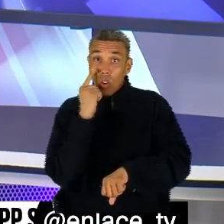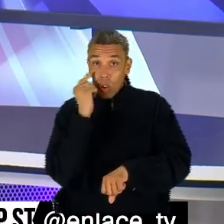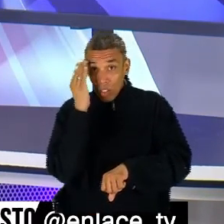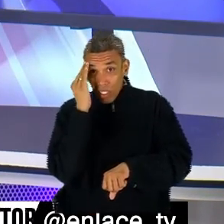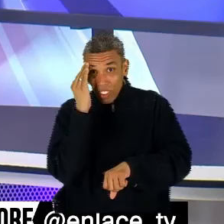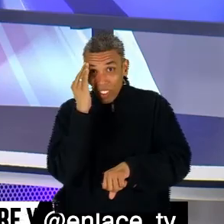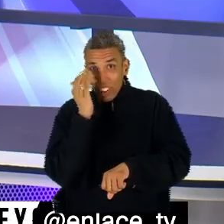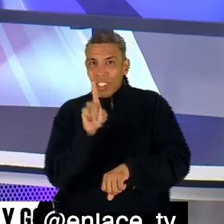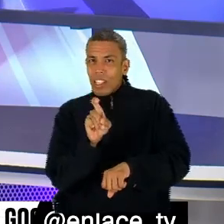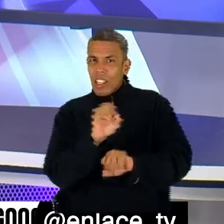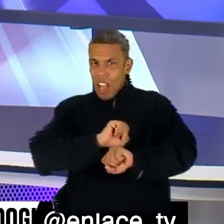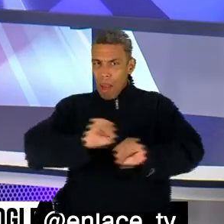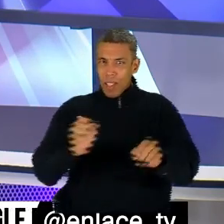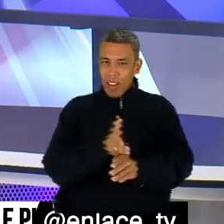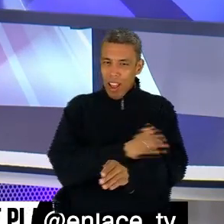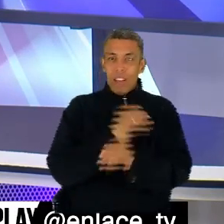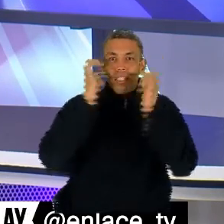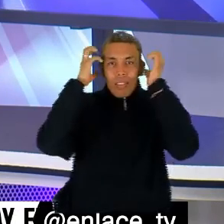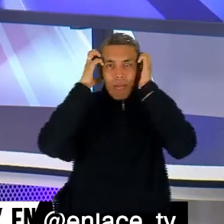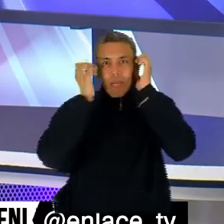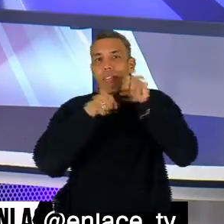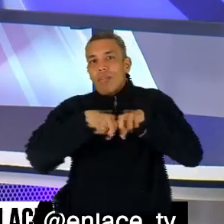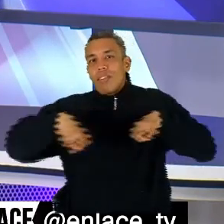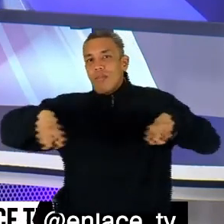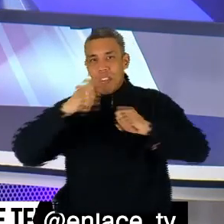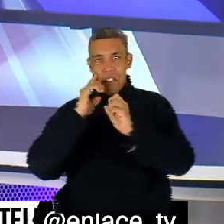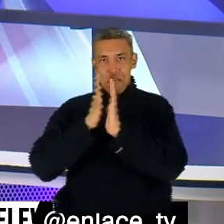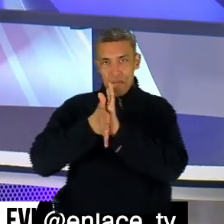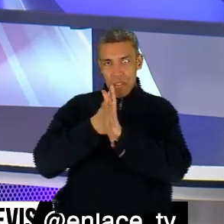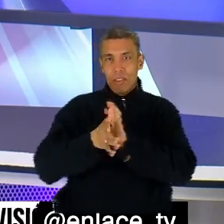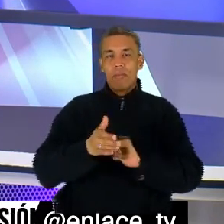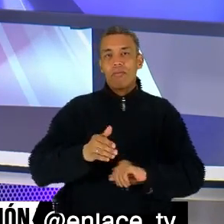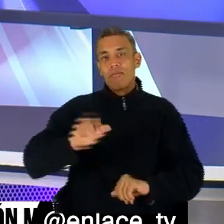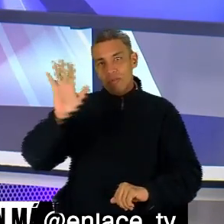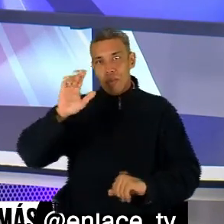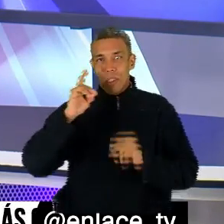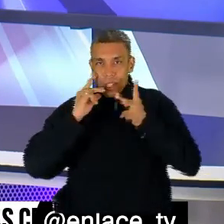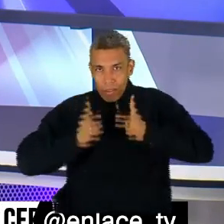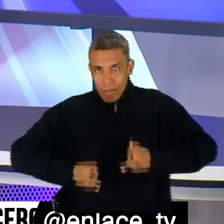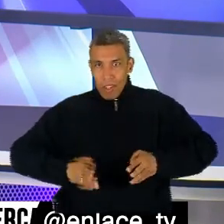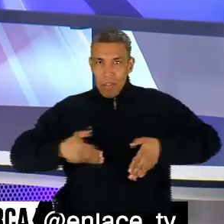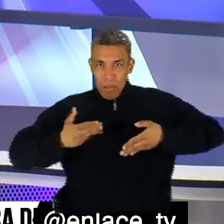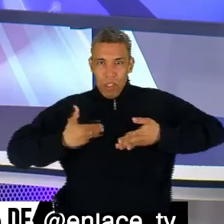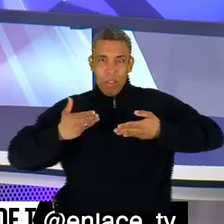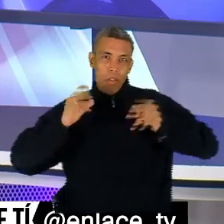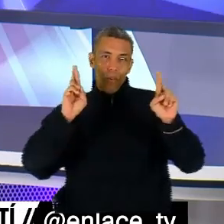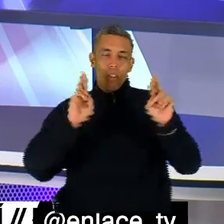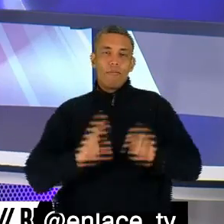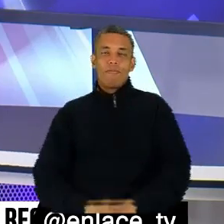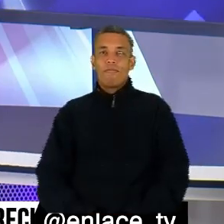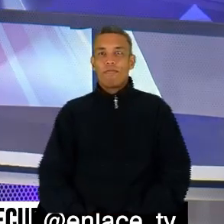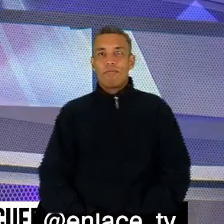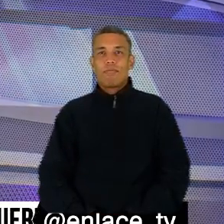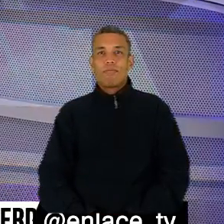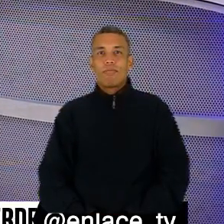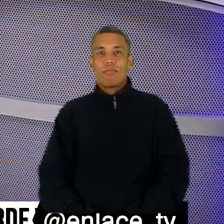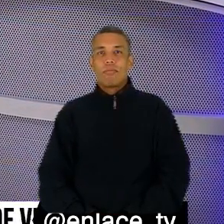cita a las 6 en punto de la mañana en Enlace Radio 6 AM. Esto es Enlace Noticias, lo que usted quiere ver. Feliz noche para todos.